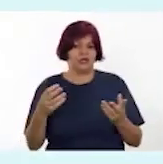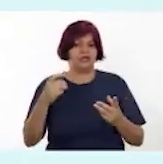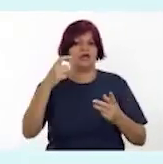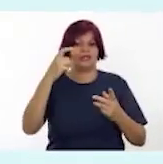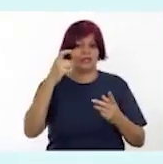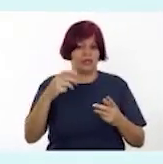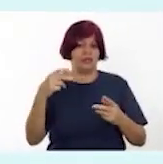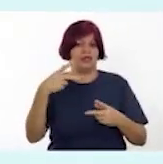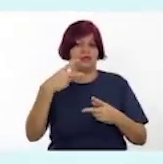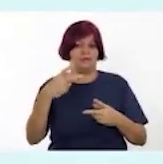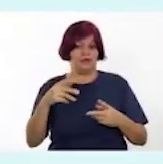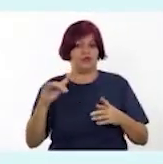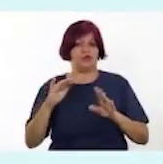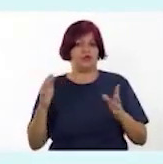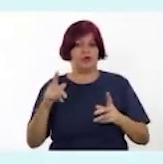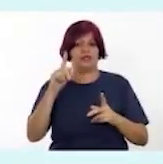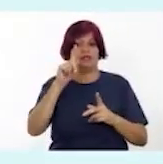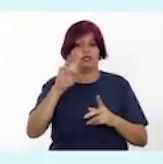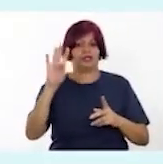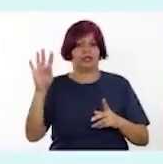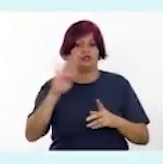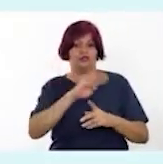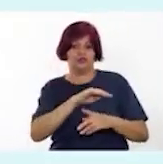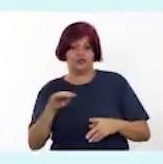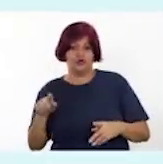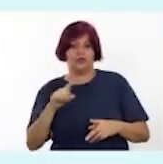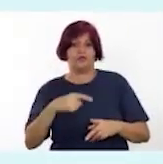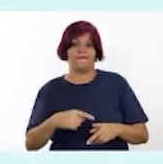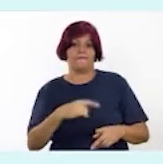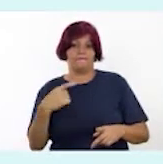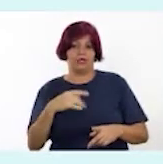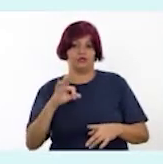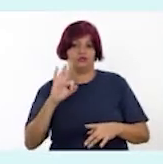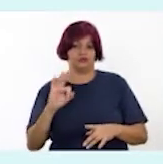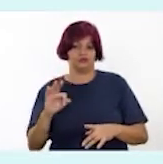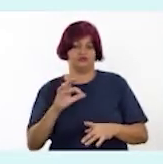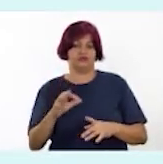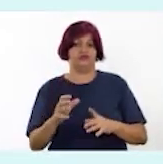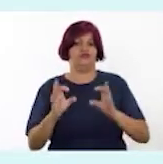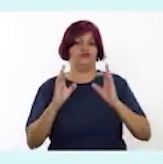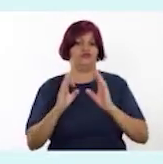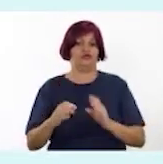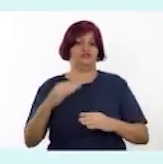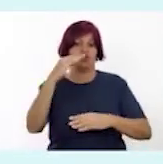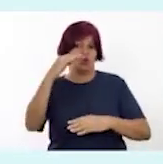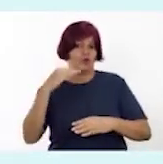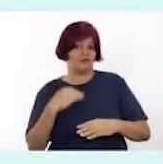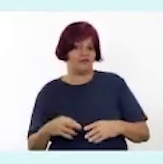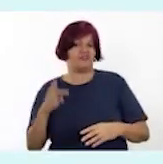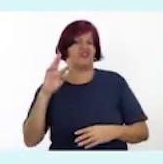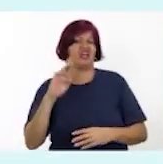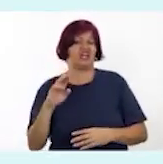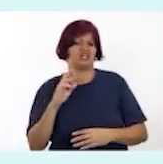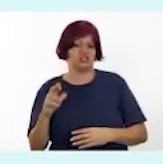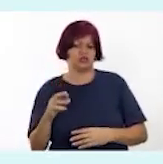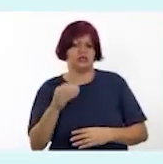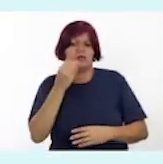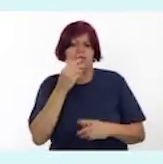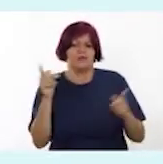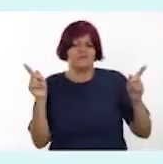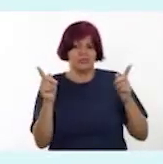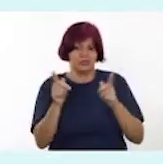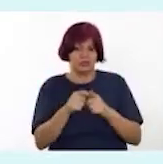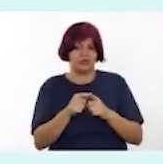sobre menos 8. Pero eso evidentemente es una fracción racional, pero una fracción racional que puede